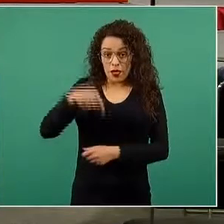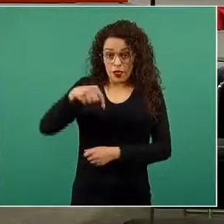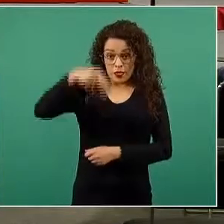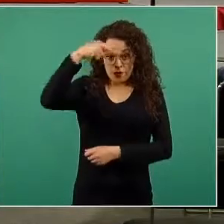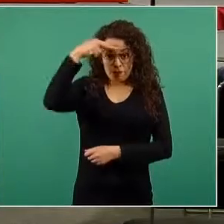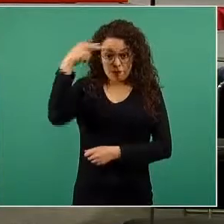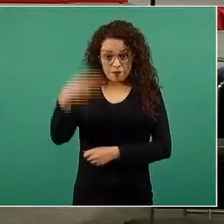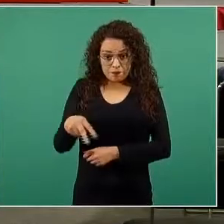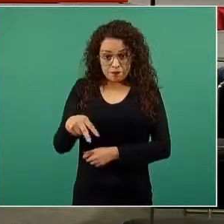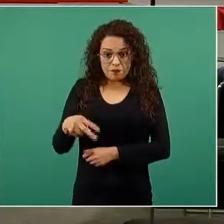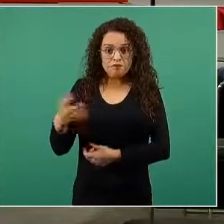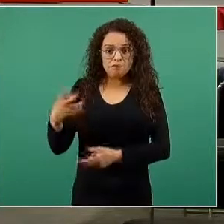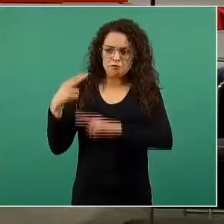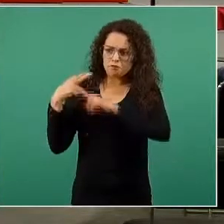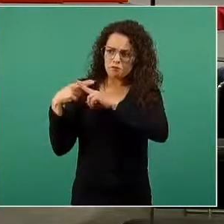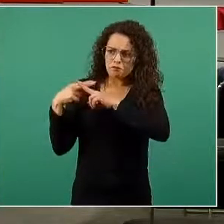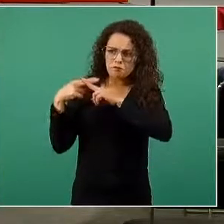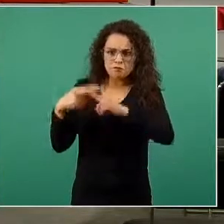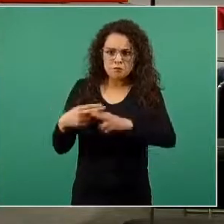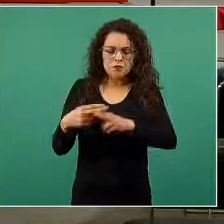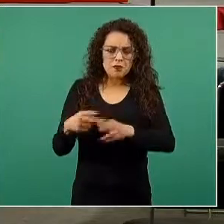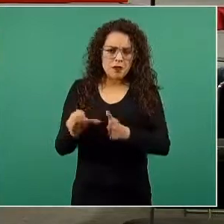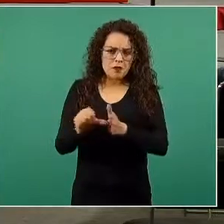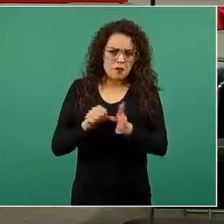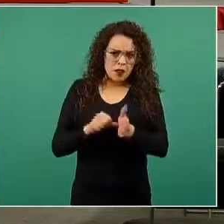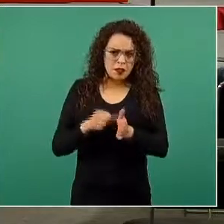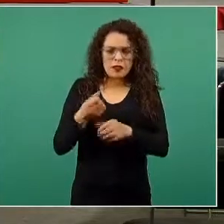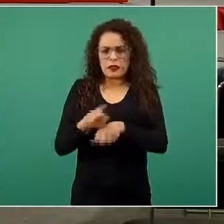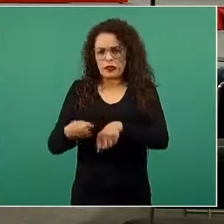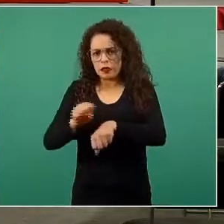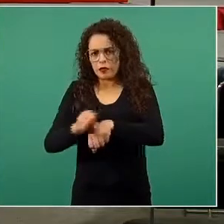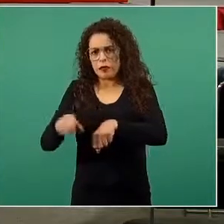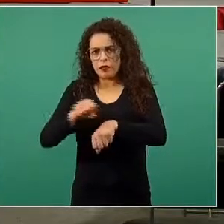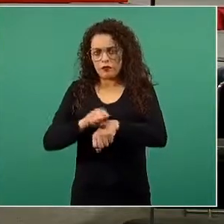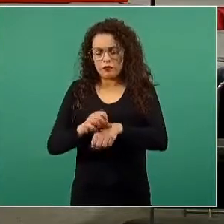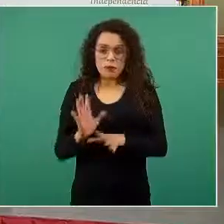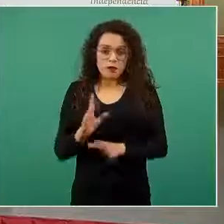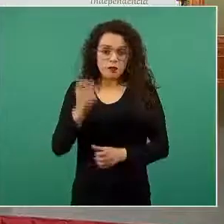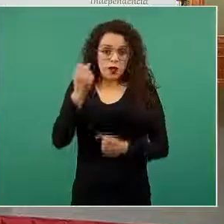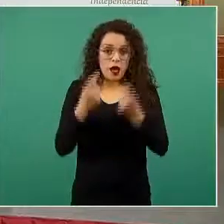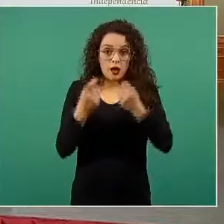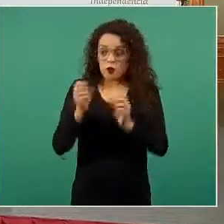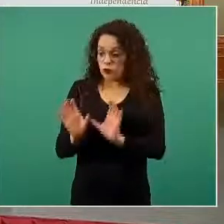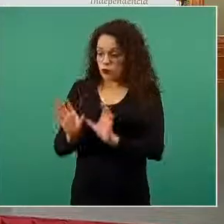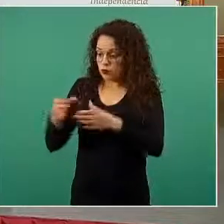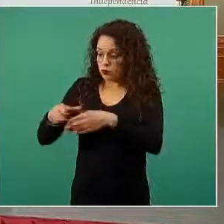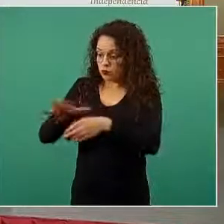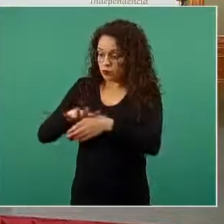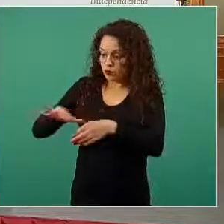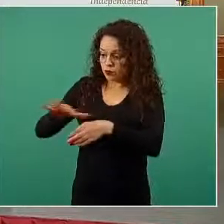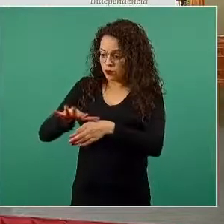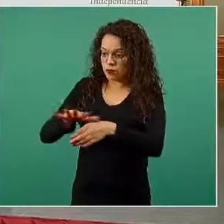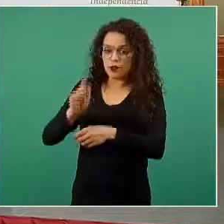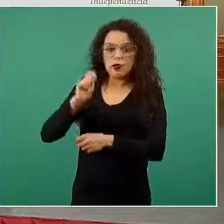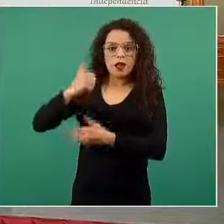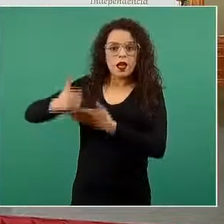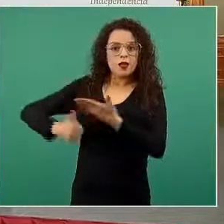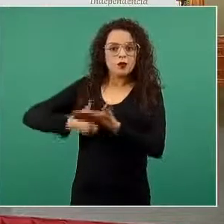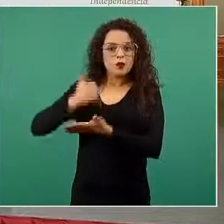durante varias semanas o meses, algunos segmentos de la opinión pública, curiosamente los segmentos